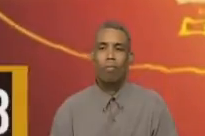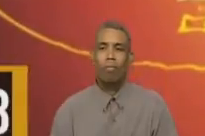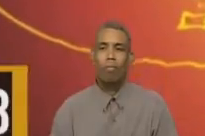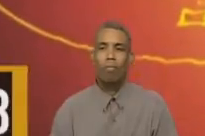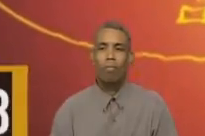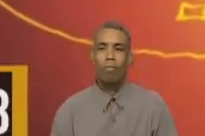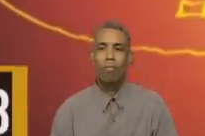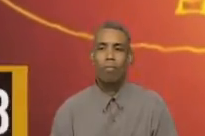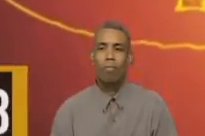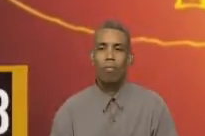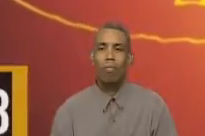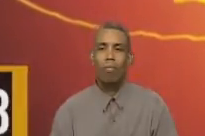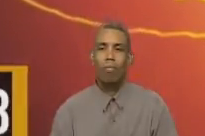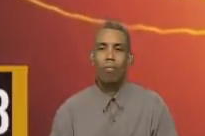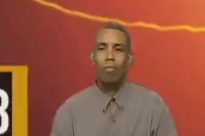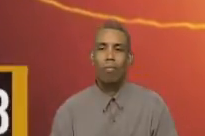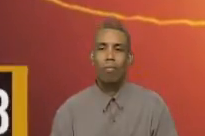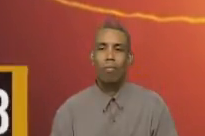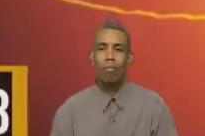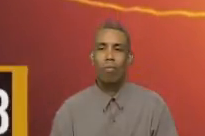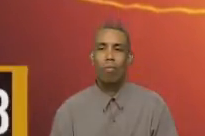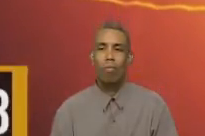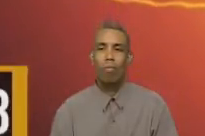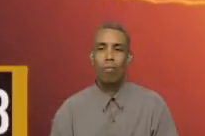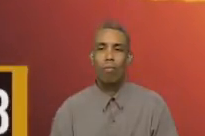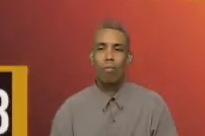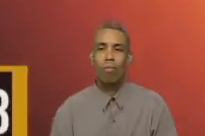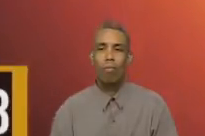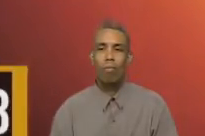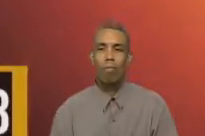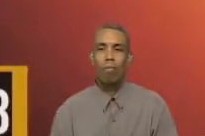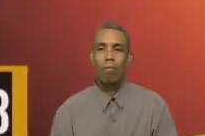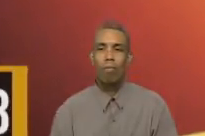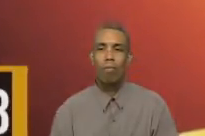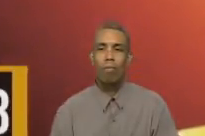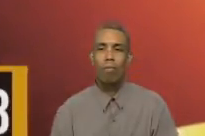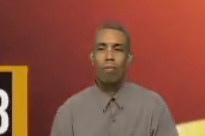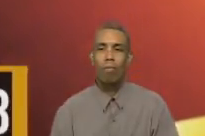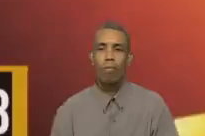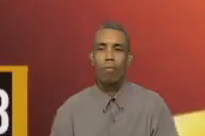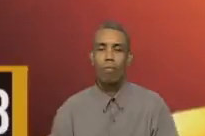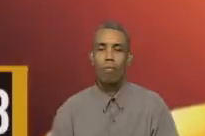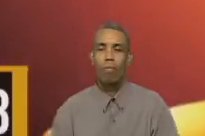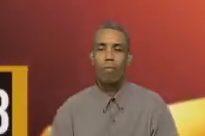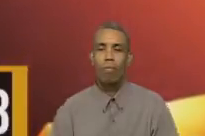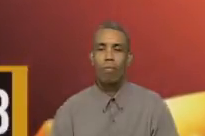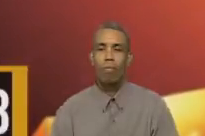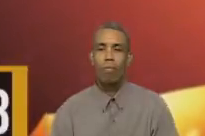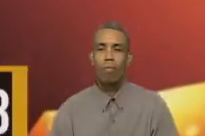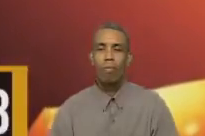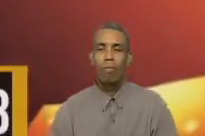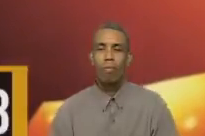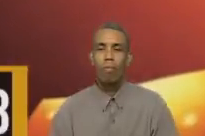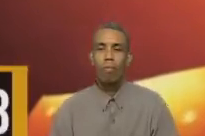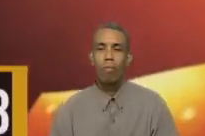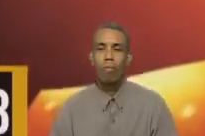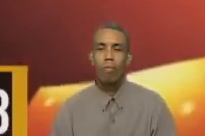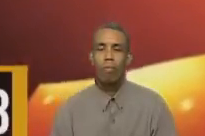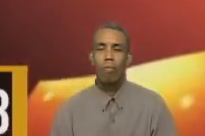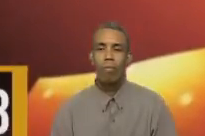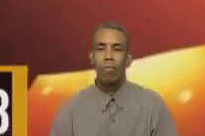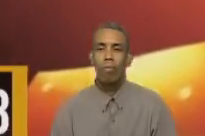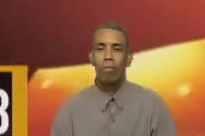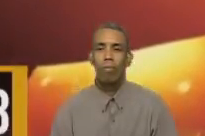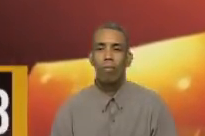Roger Torres, Diego Barreto, Ronaldo Ariza, Estefano Arango, Manuel Palacios, Eric Palacios, Jorge Suárez, Edwin Torres y